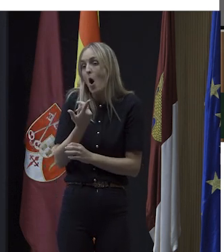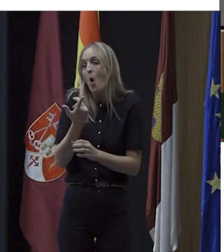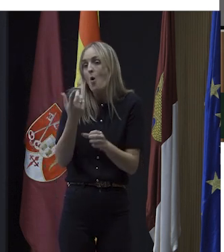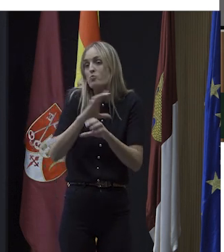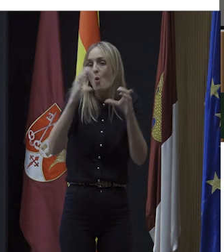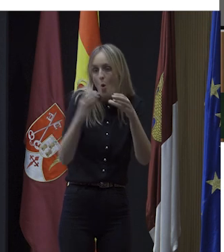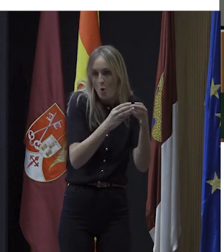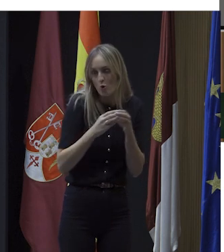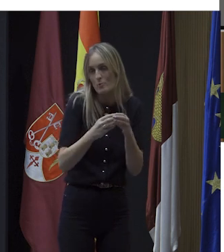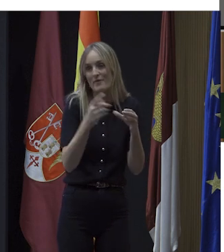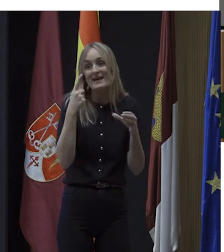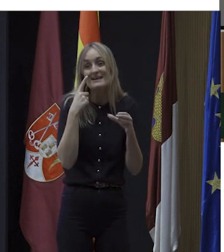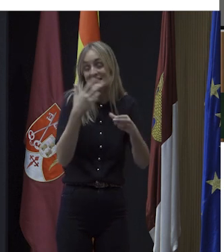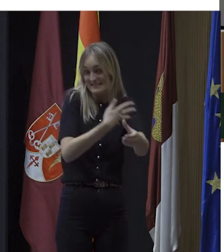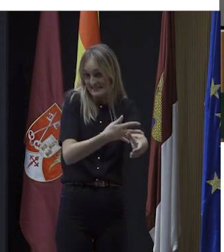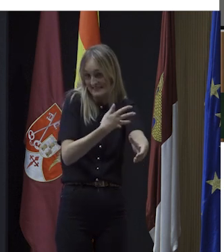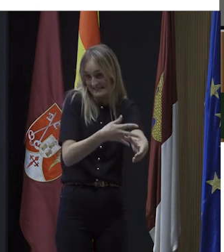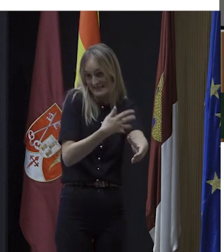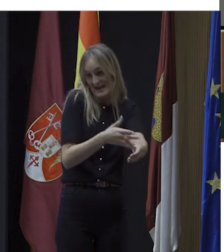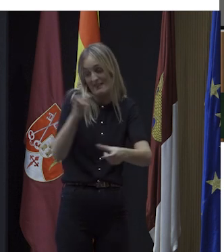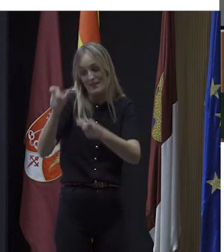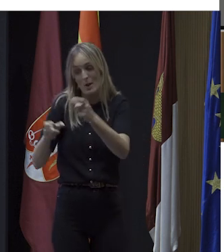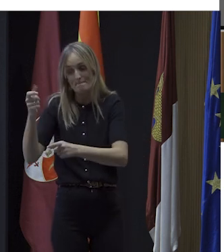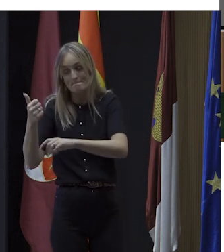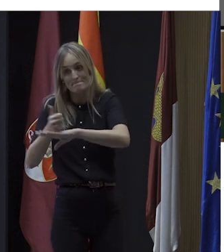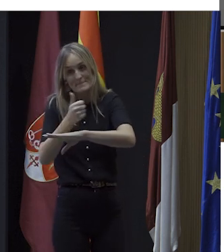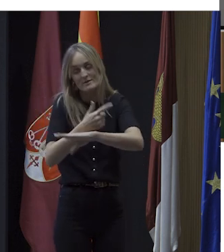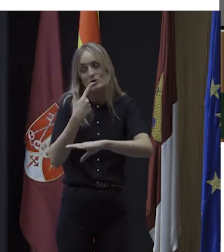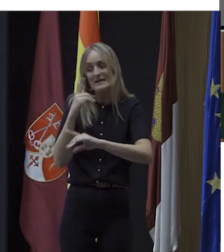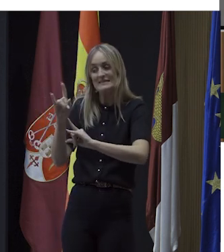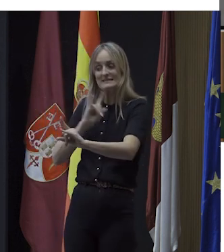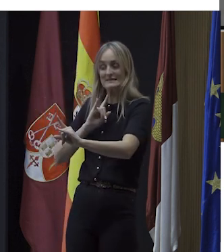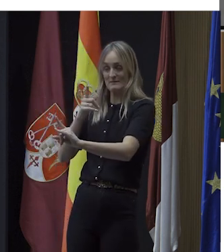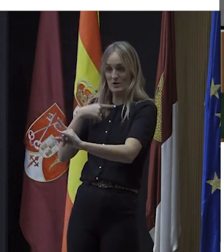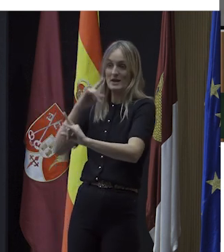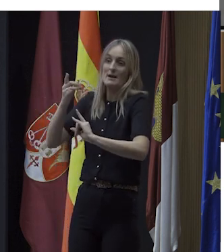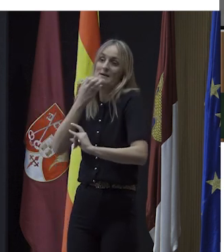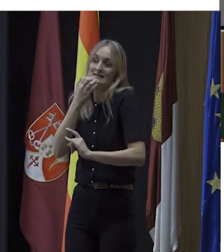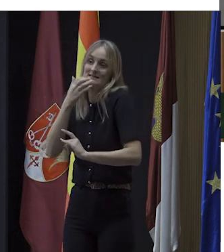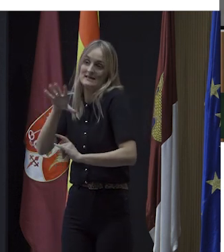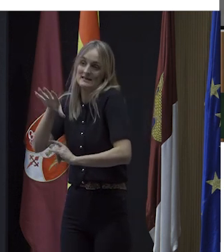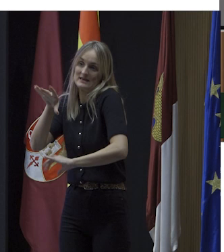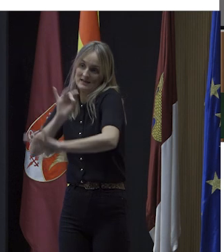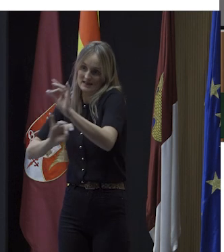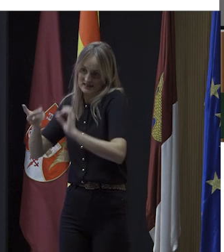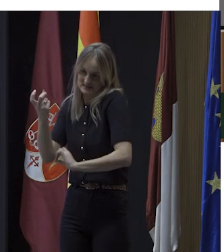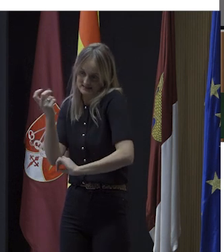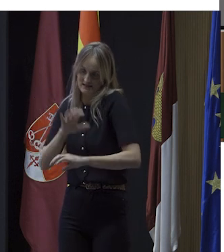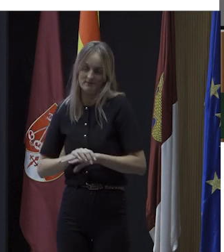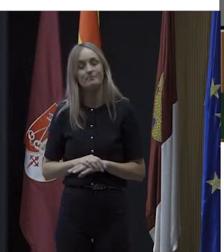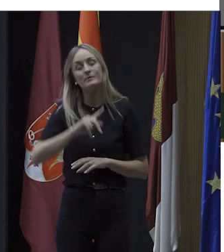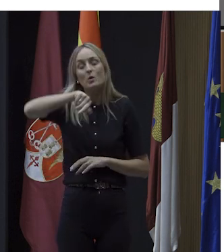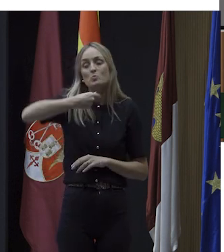de sangre de los vecinos y si le hacía falta sangre para una intervención los podía llamar. 10 años después de estar allí, en un pueblo